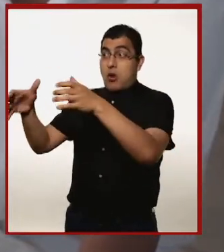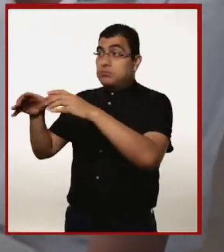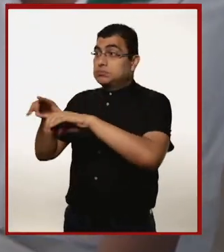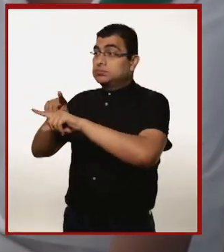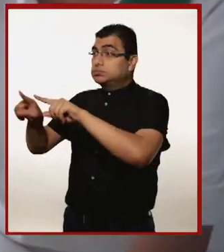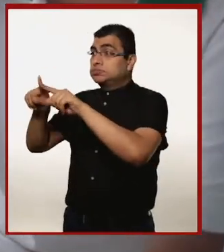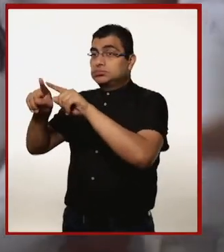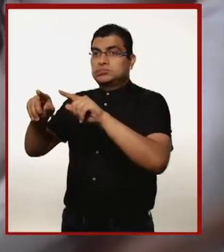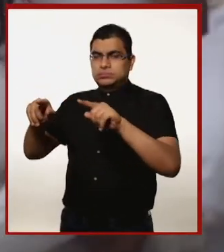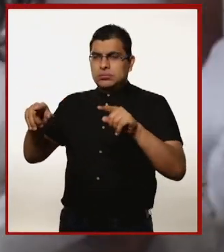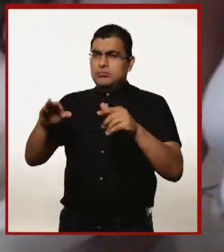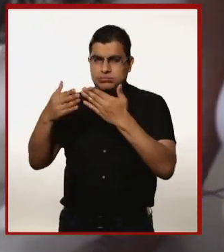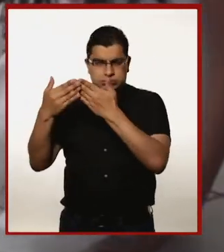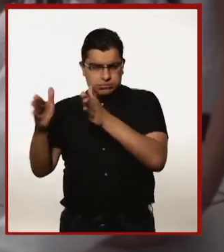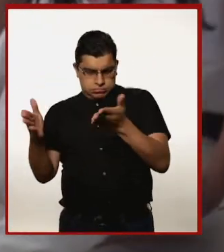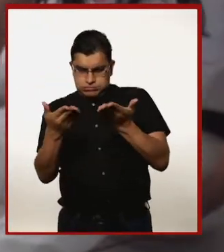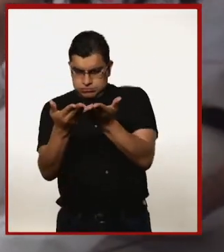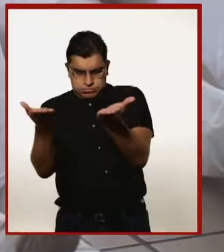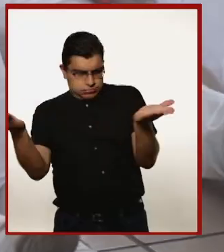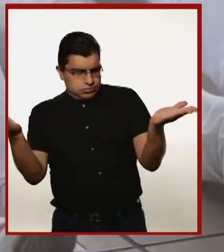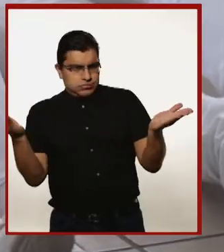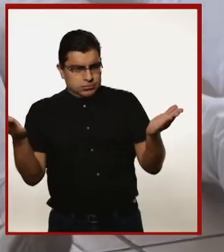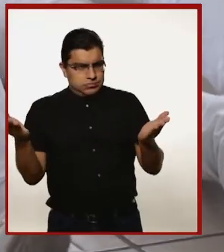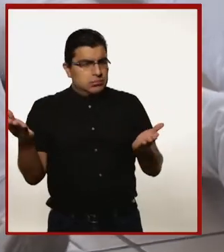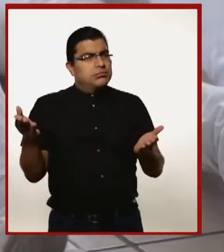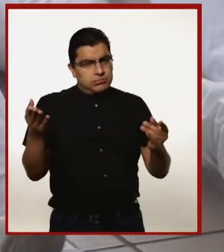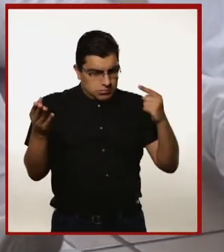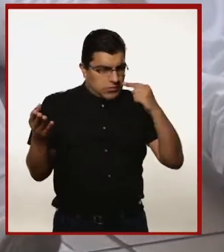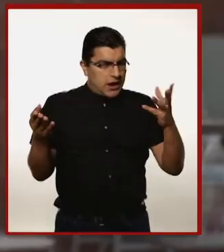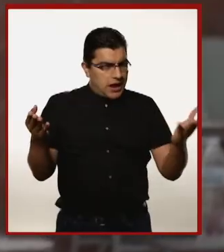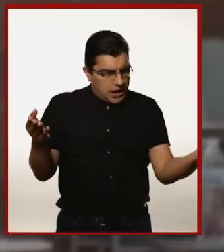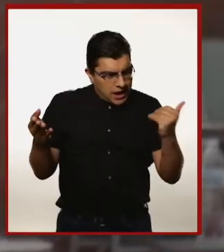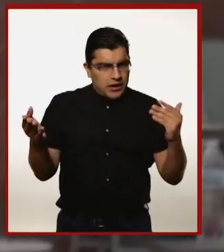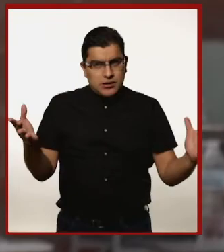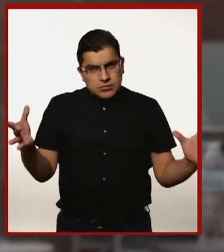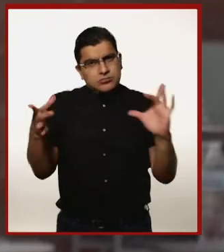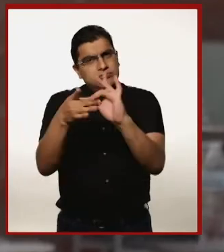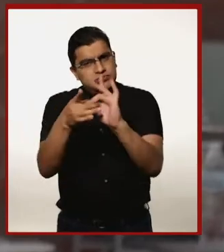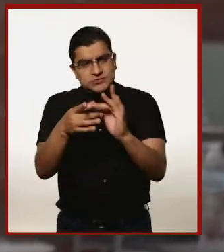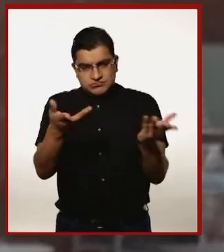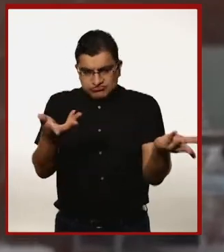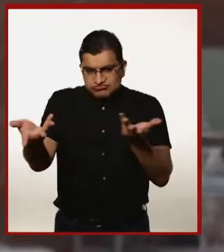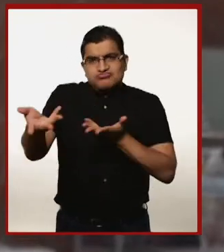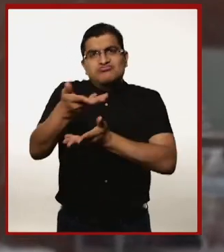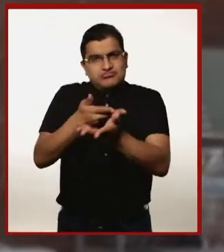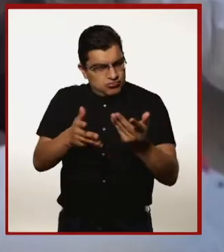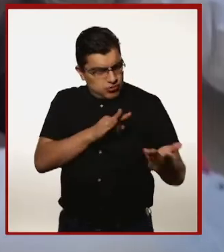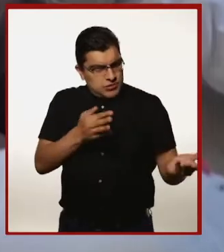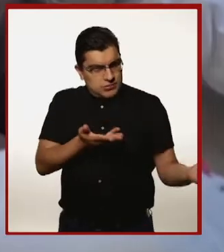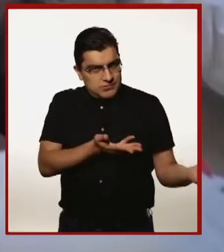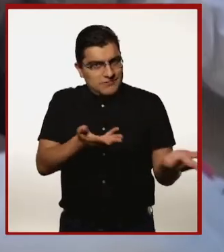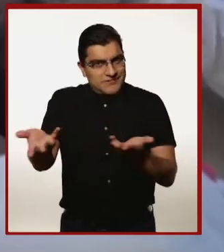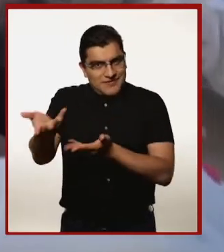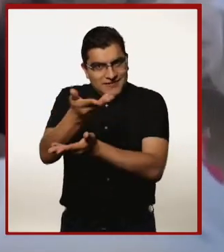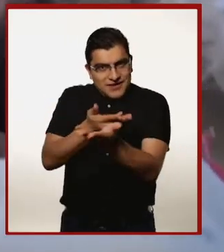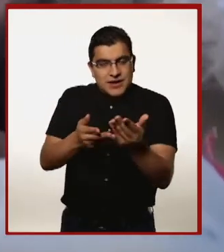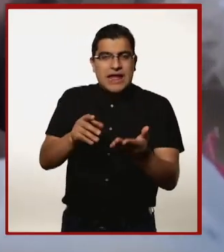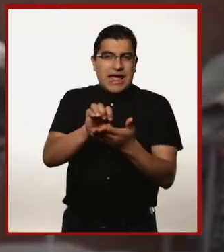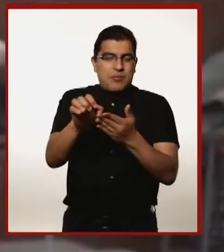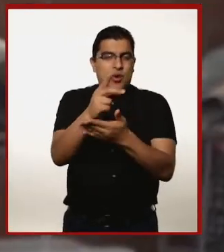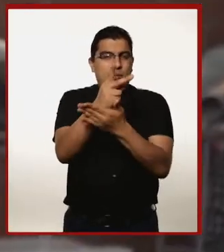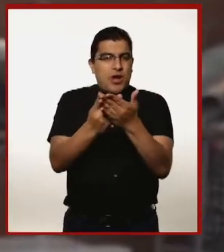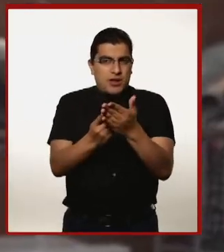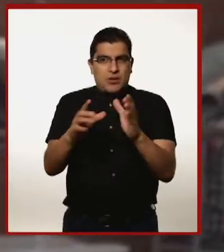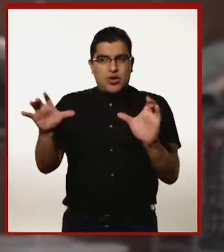van generando espacios, iniciativas para intencionar que haya esta participación. Pienso